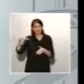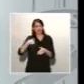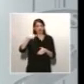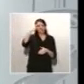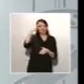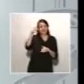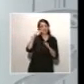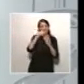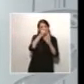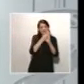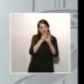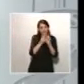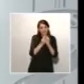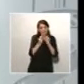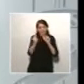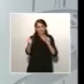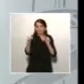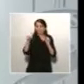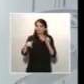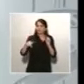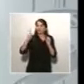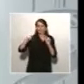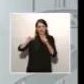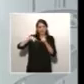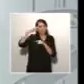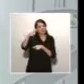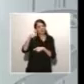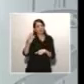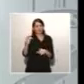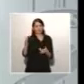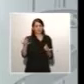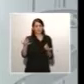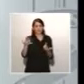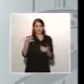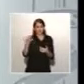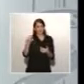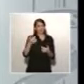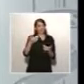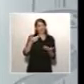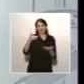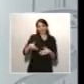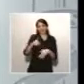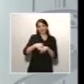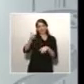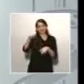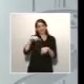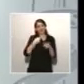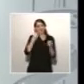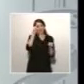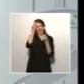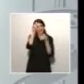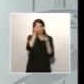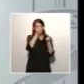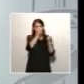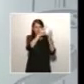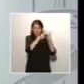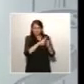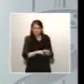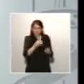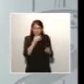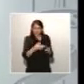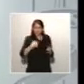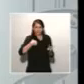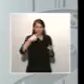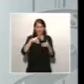muy importante ahora hacer un estudio continuo de los datos para que en los próximos días podamos tener cuanto mayor aproximación al